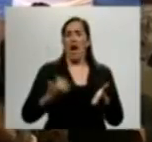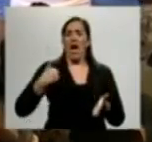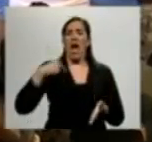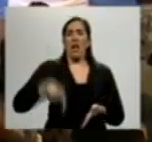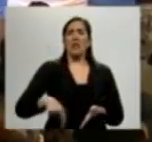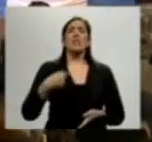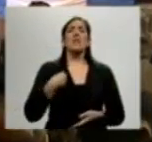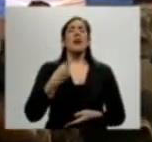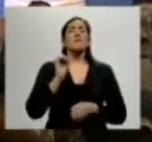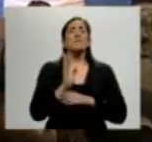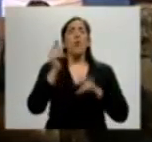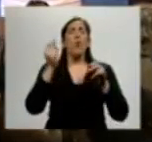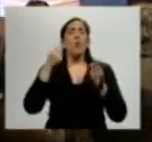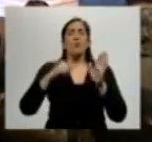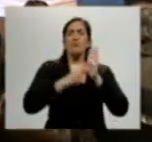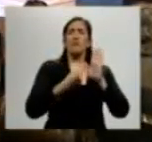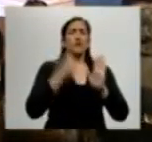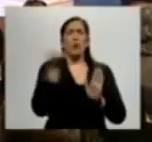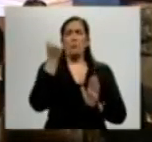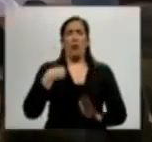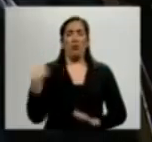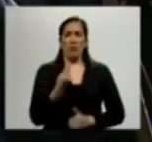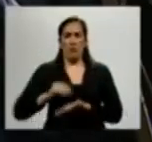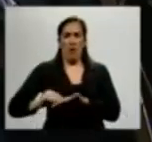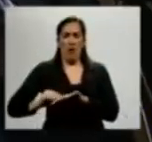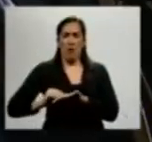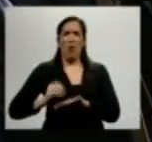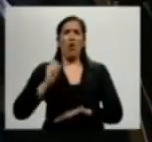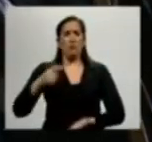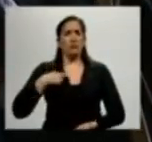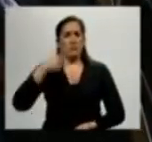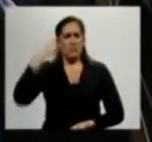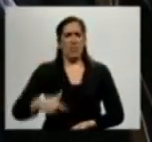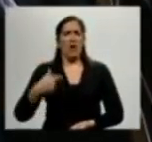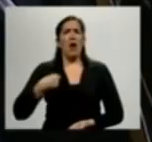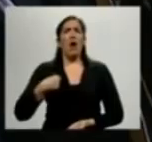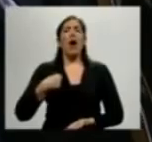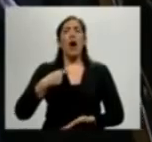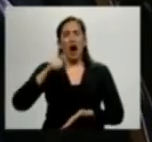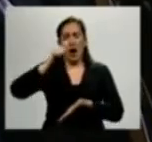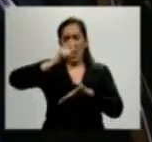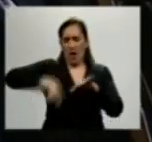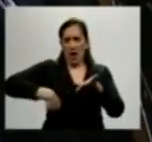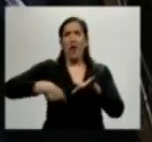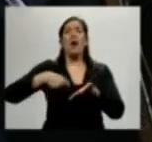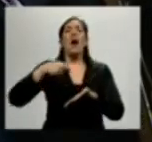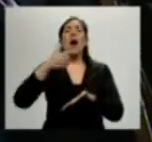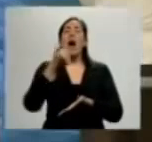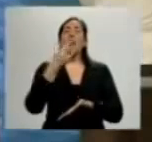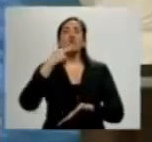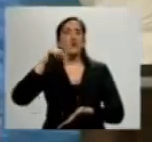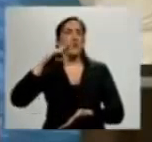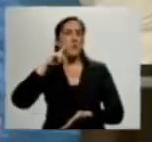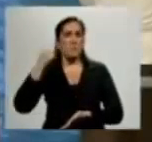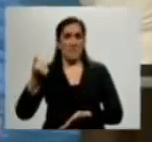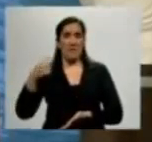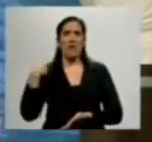la voluntad, y un principio para nosotros los abogados muy, muy especial, que es el pacta sunt servanda, que viene del latín,